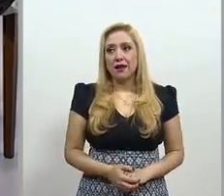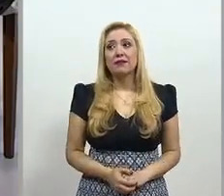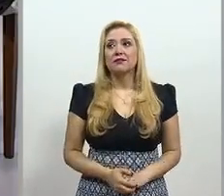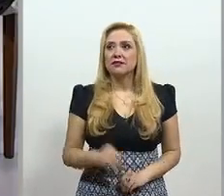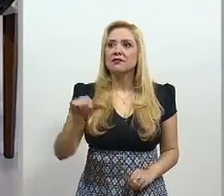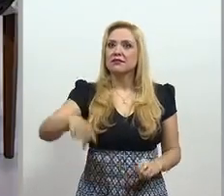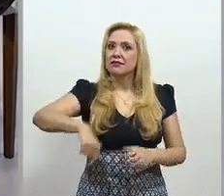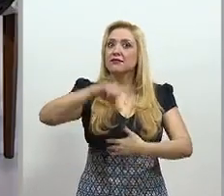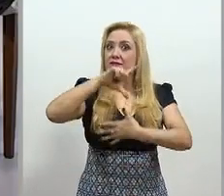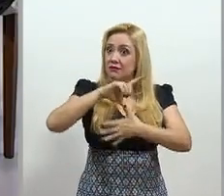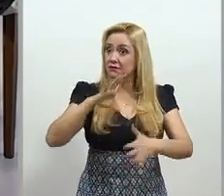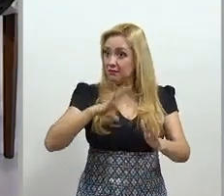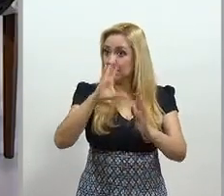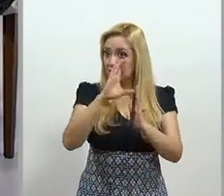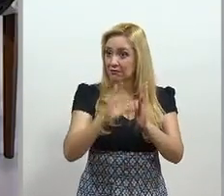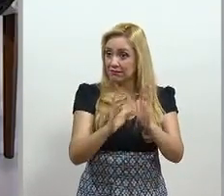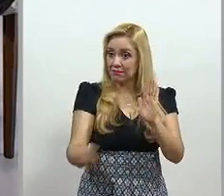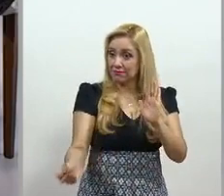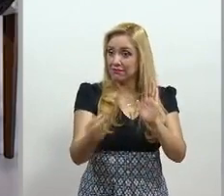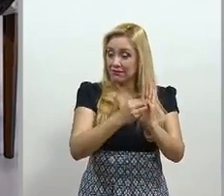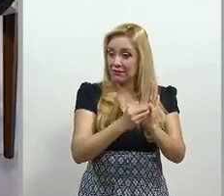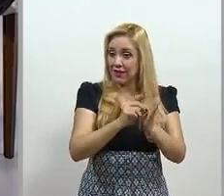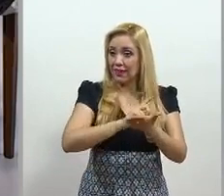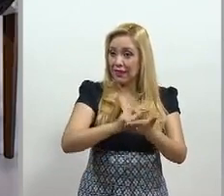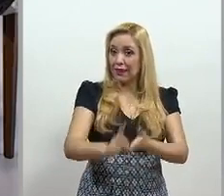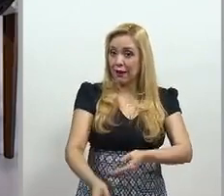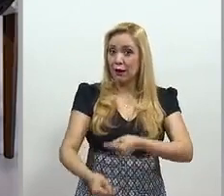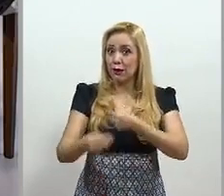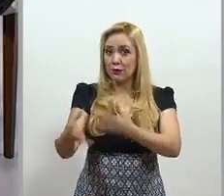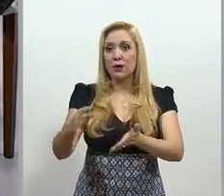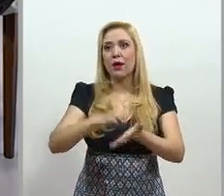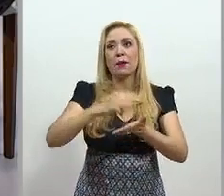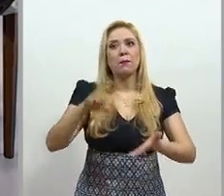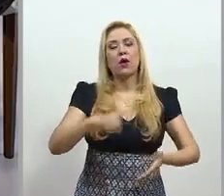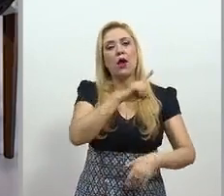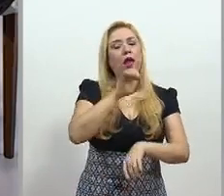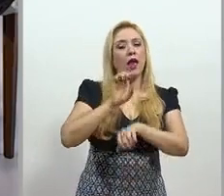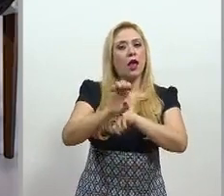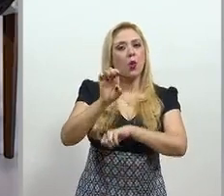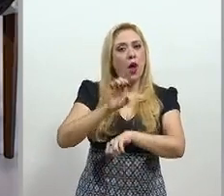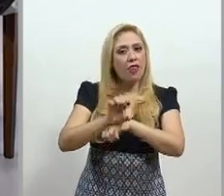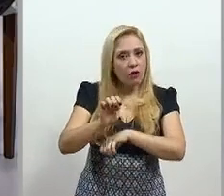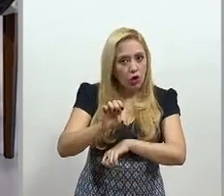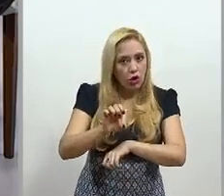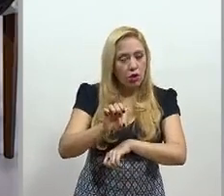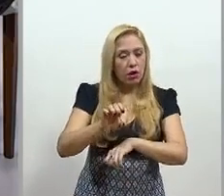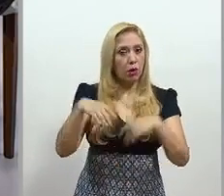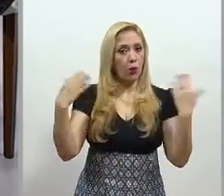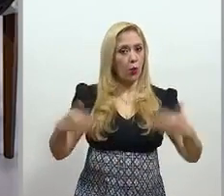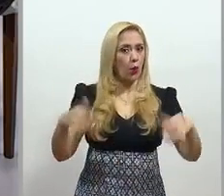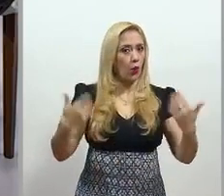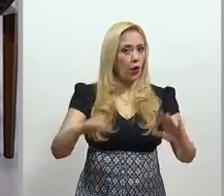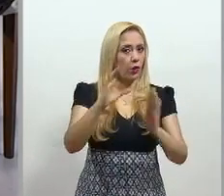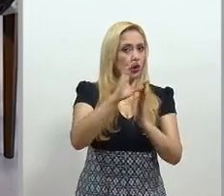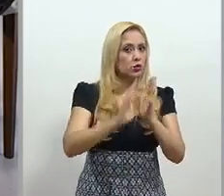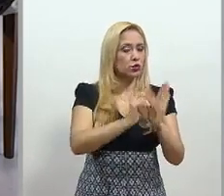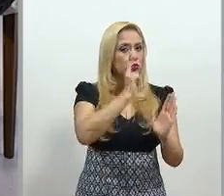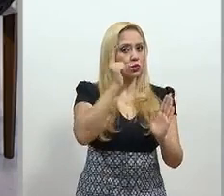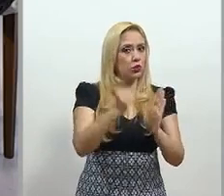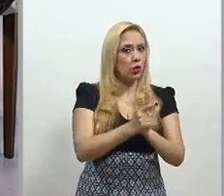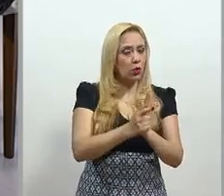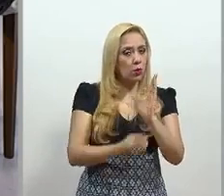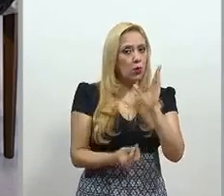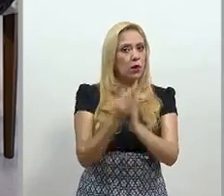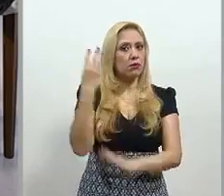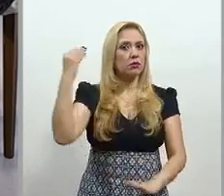América Latina, ¿no? Que atribuyen derechos directamente a la naturaleza, como el caso de Ecuador, que es una de las constituciones del nuevo constitucionalismo latinoamericano